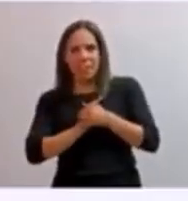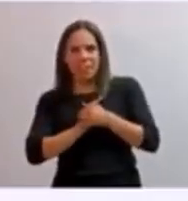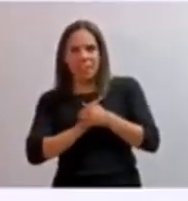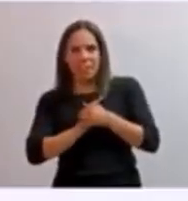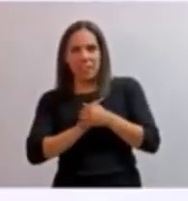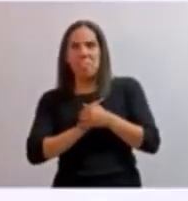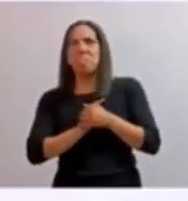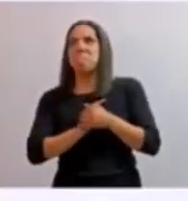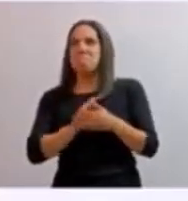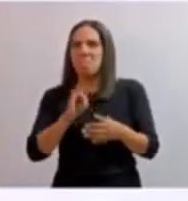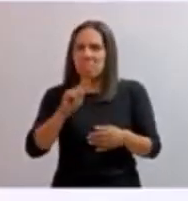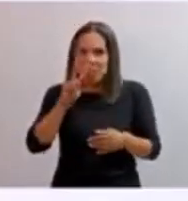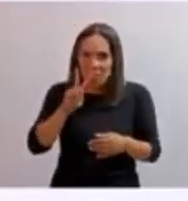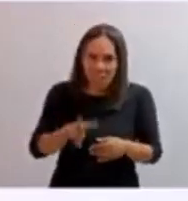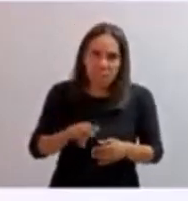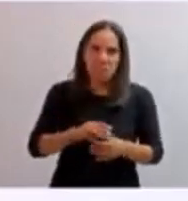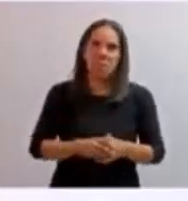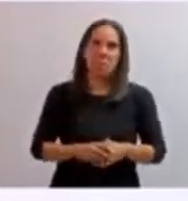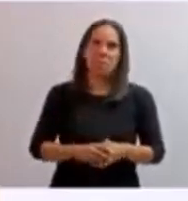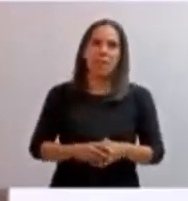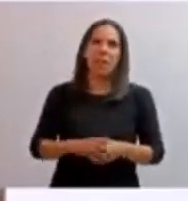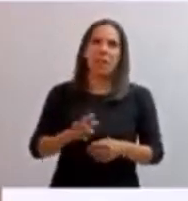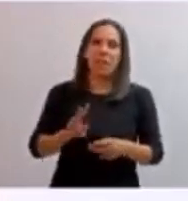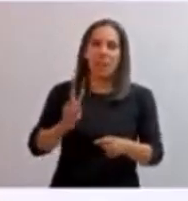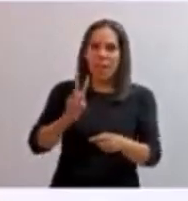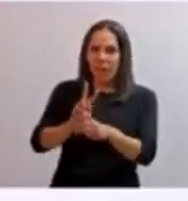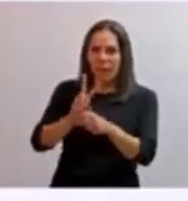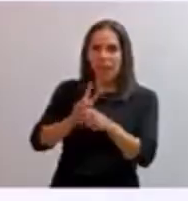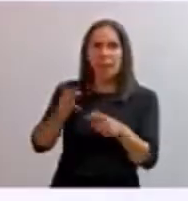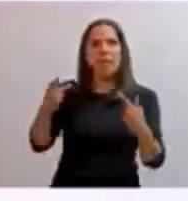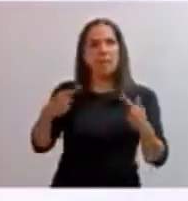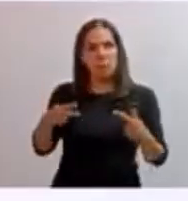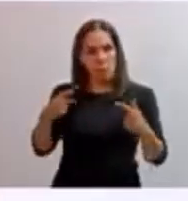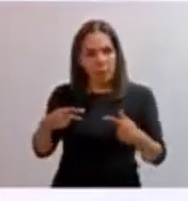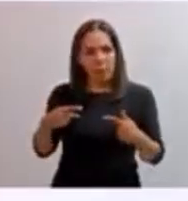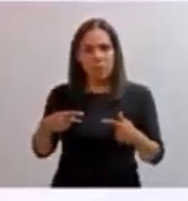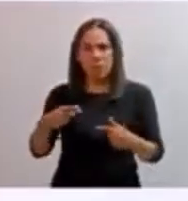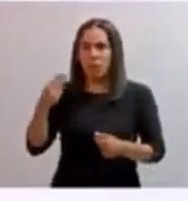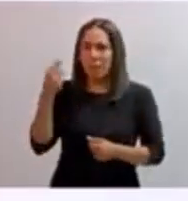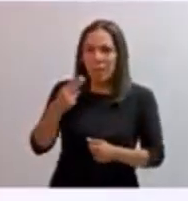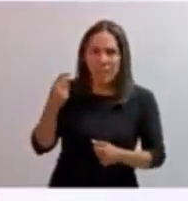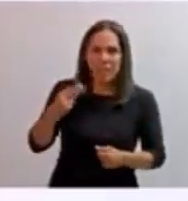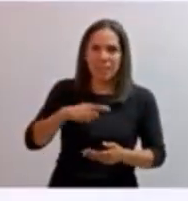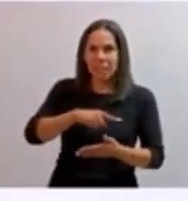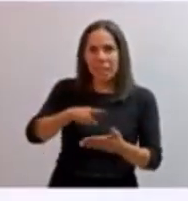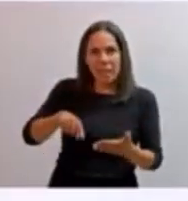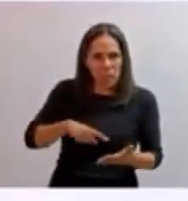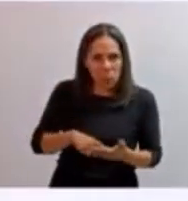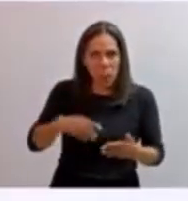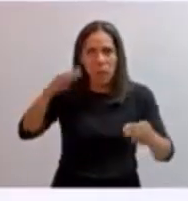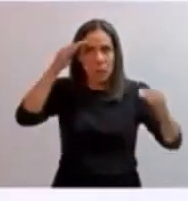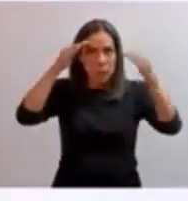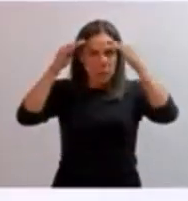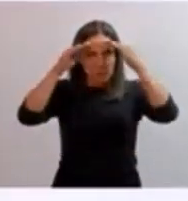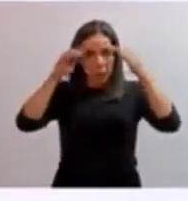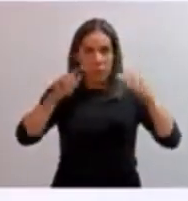formación, también requiere espacios formativos, espacios de reflexión. Y